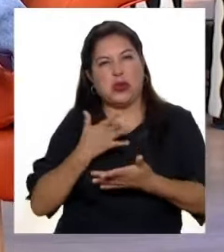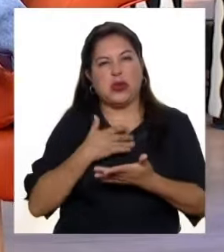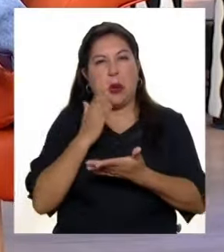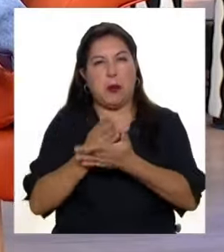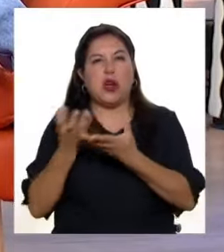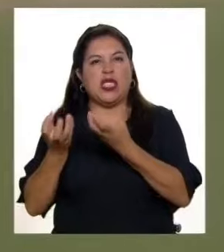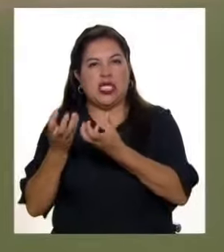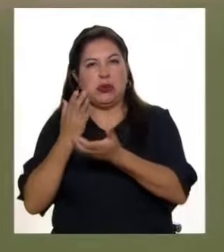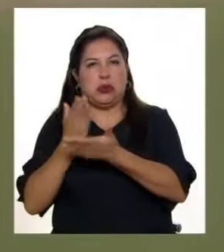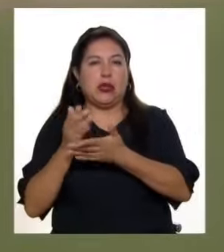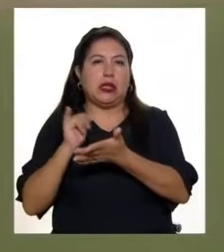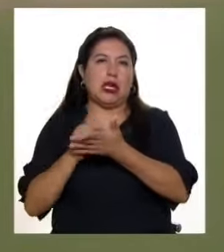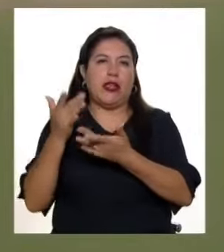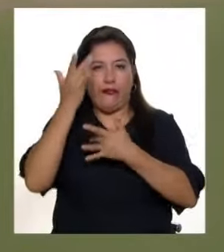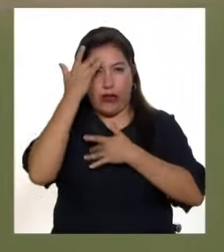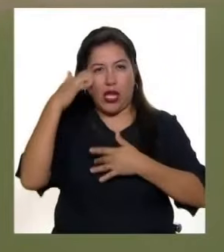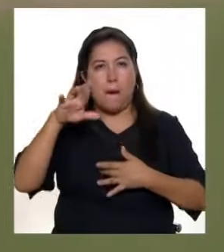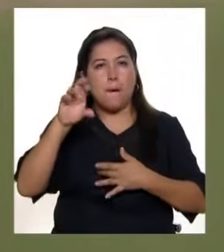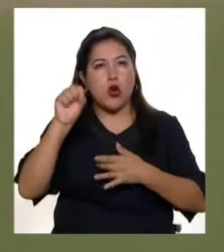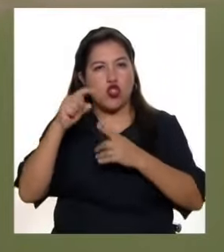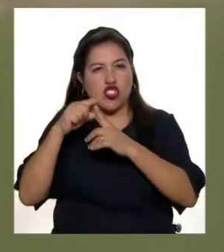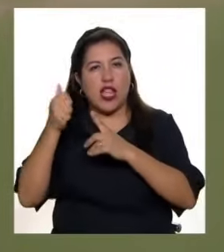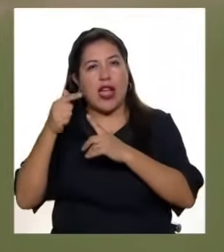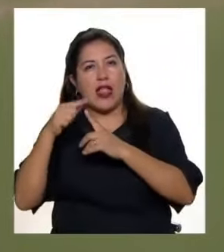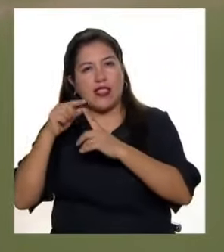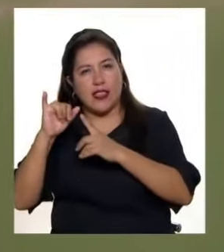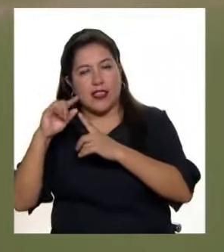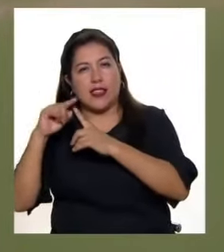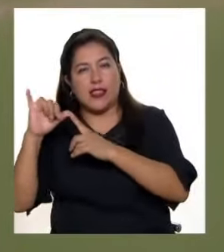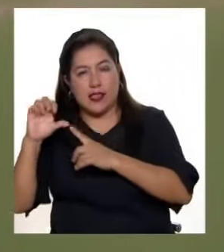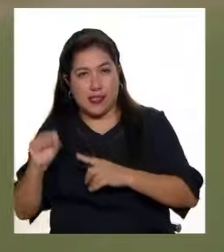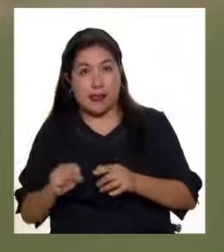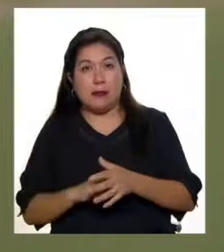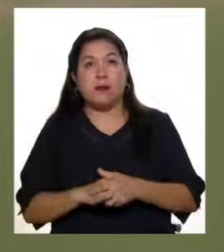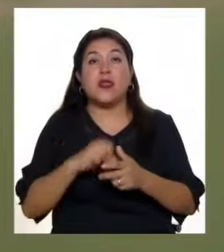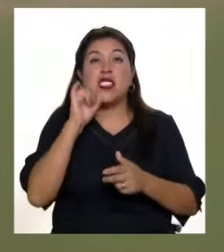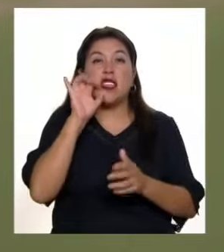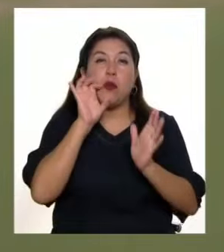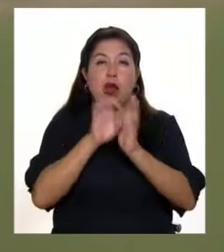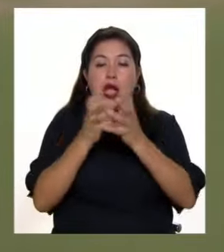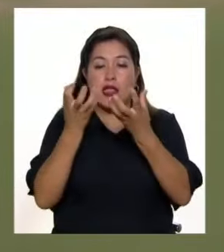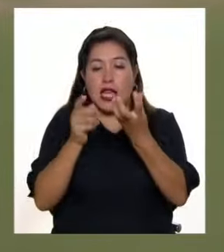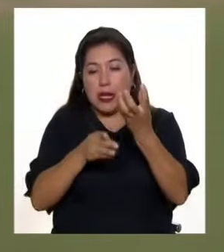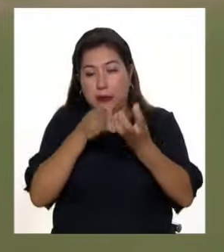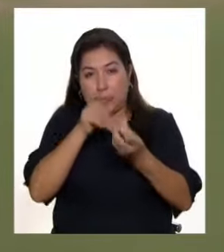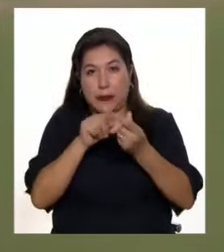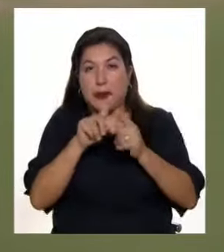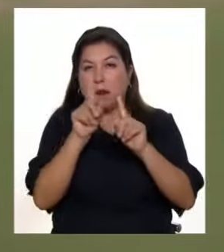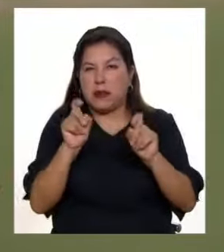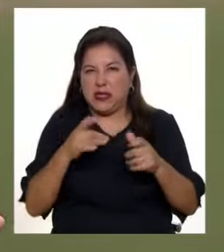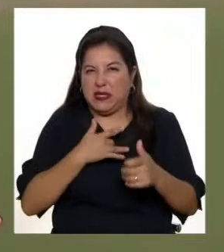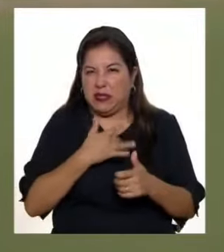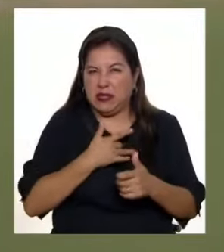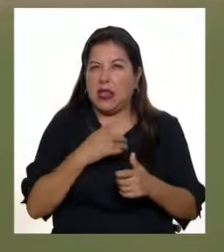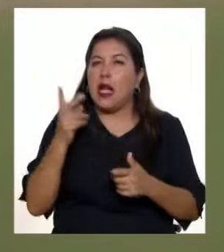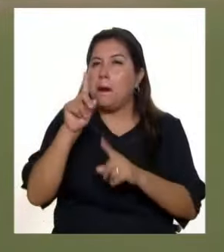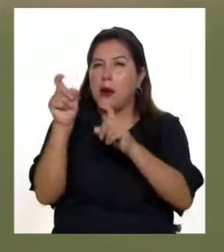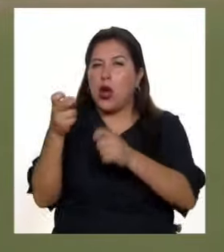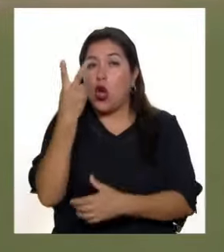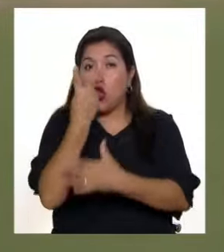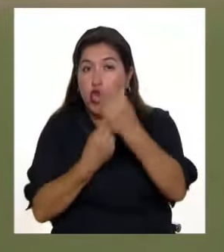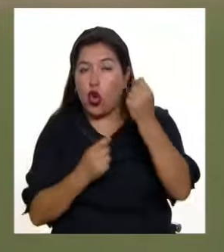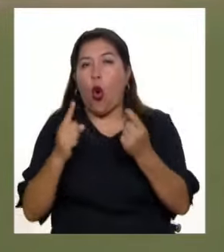prostatitis. Claro. Entonces, cuando un paciente tiene molestias a nivel de los testículos, lo que tenemos que preguntarle es si son ambos testículos o si